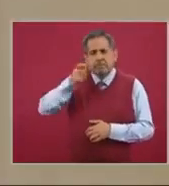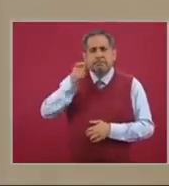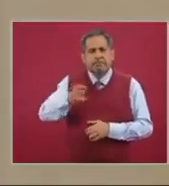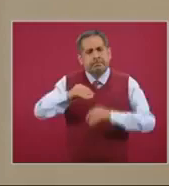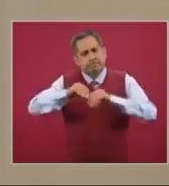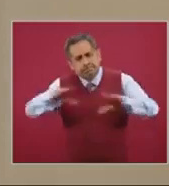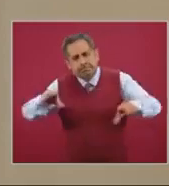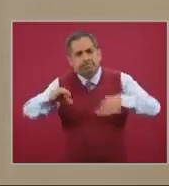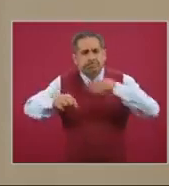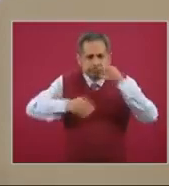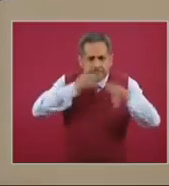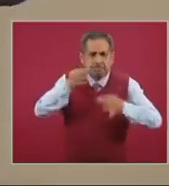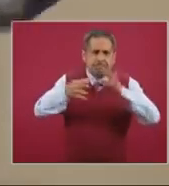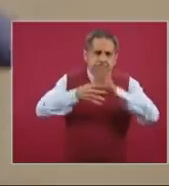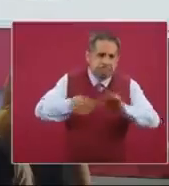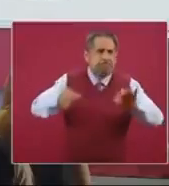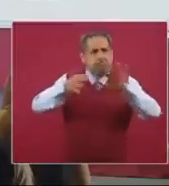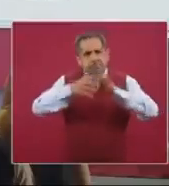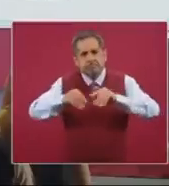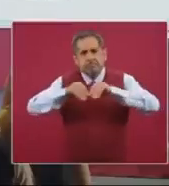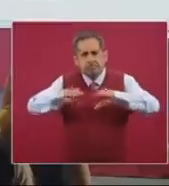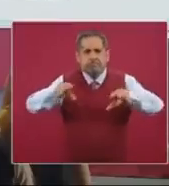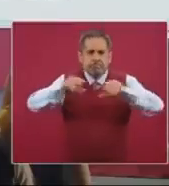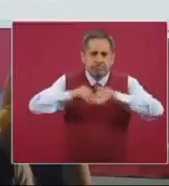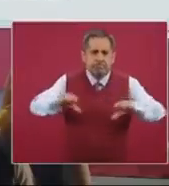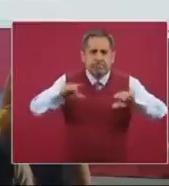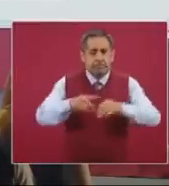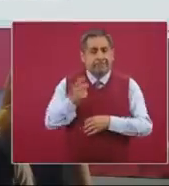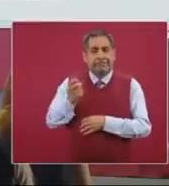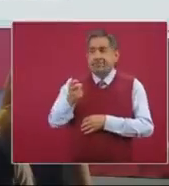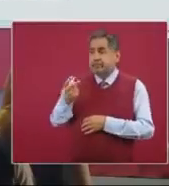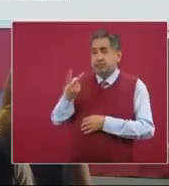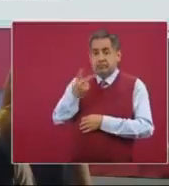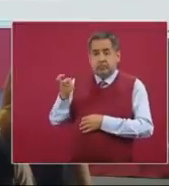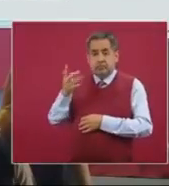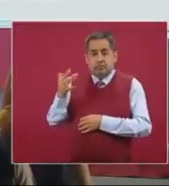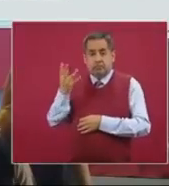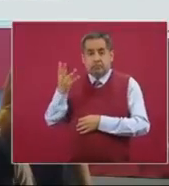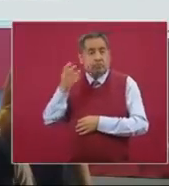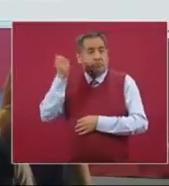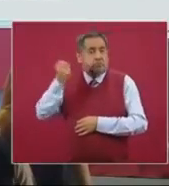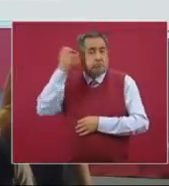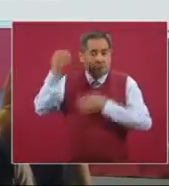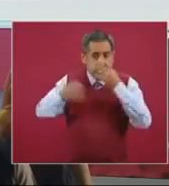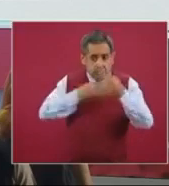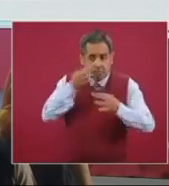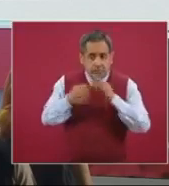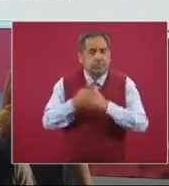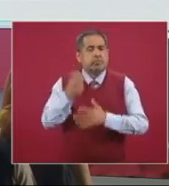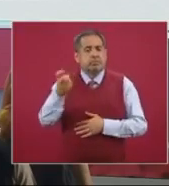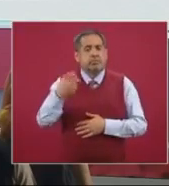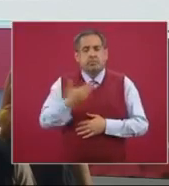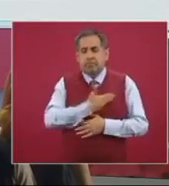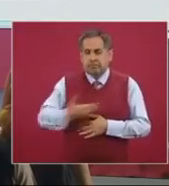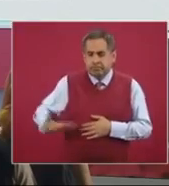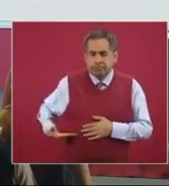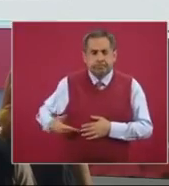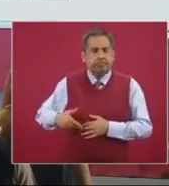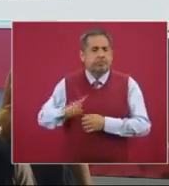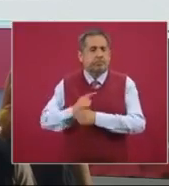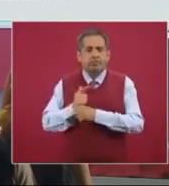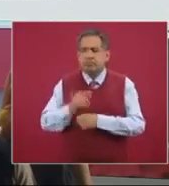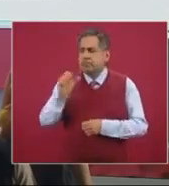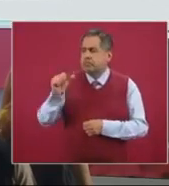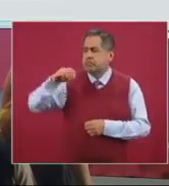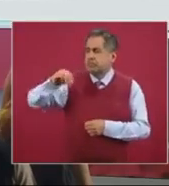informar, por eso tenemos 254 conferencias de prensa, por eso el presidente de la República, el licenciado Andrés